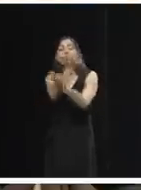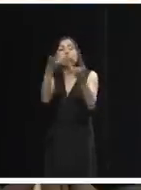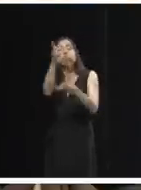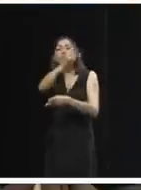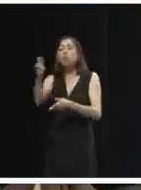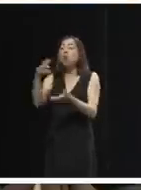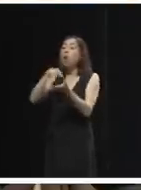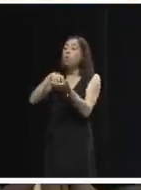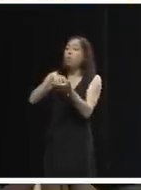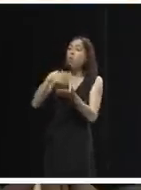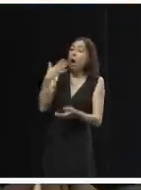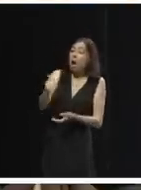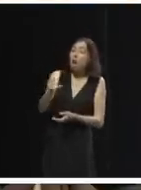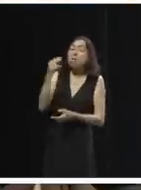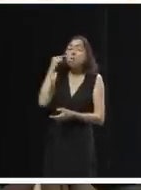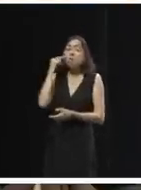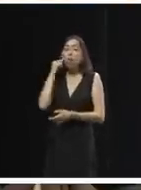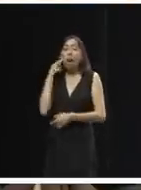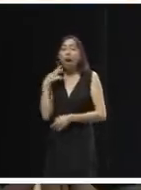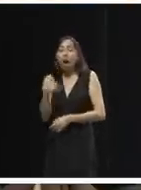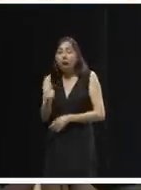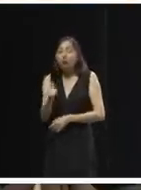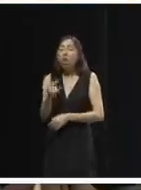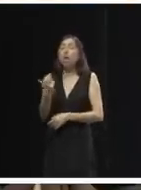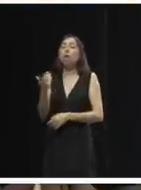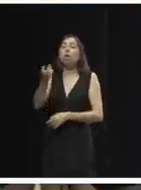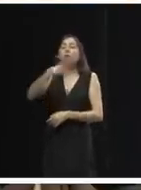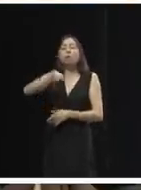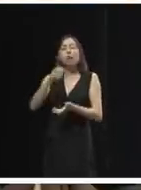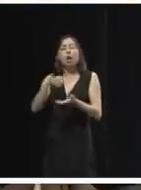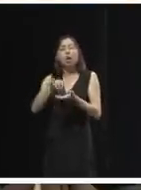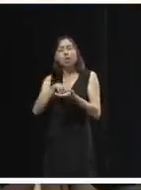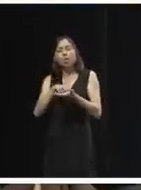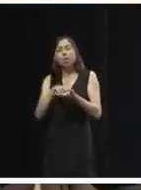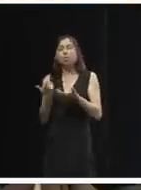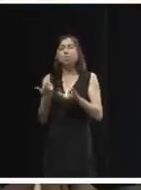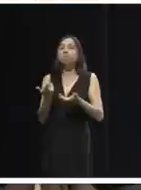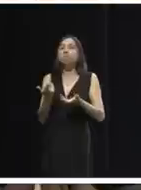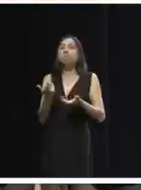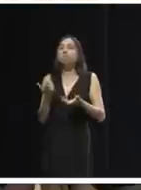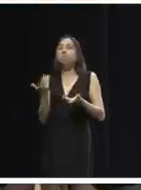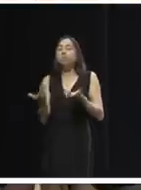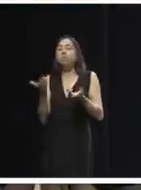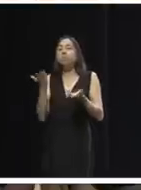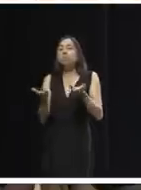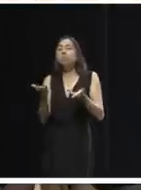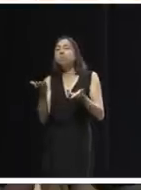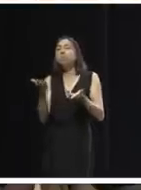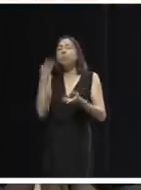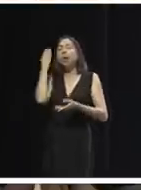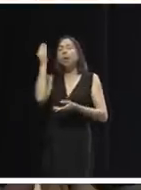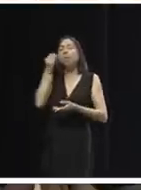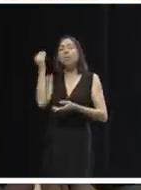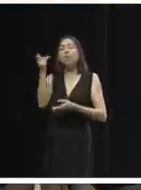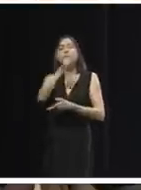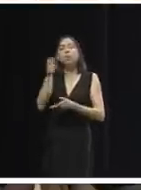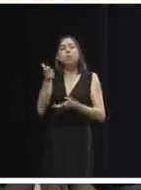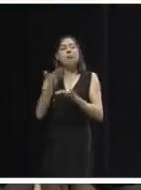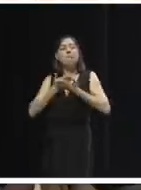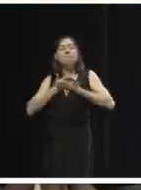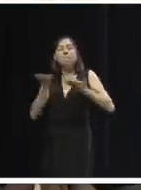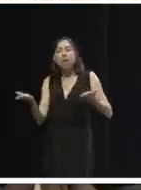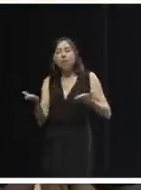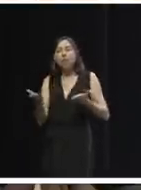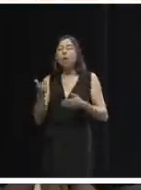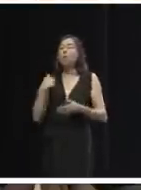que tengáis miedos, que tengáis incertidumbres. Creo que somos personas confiables. Os